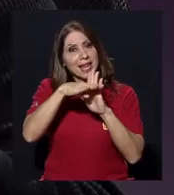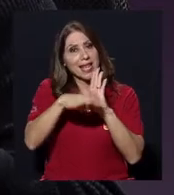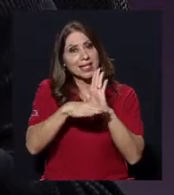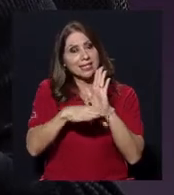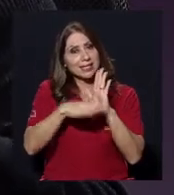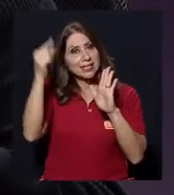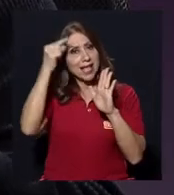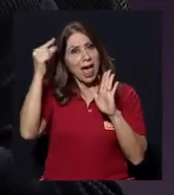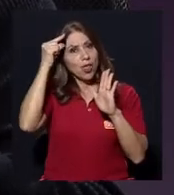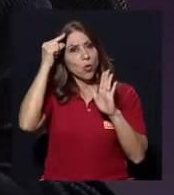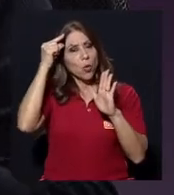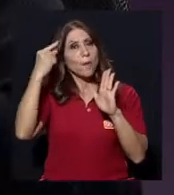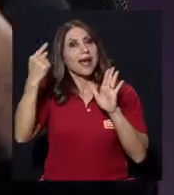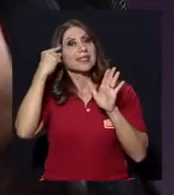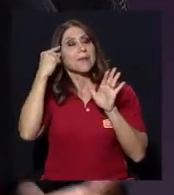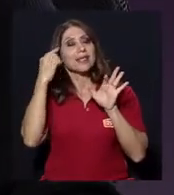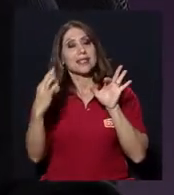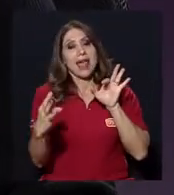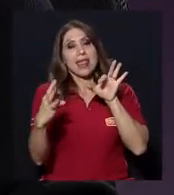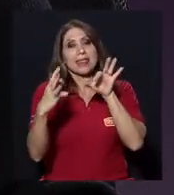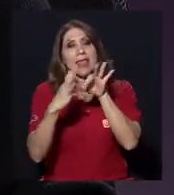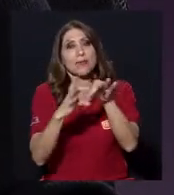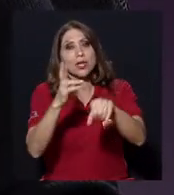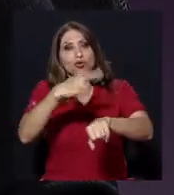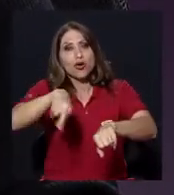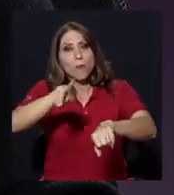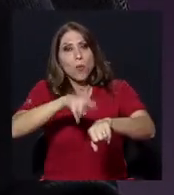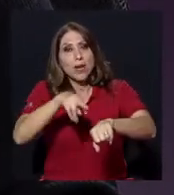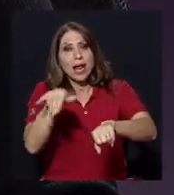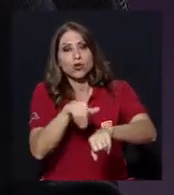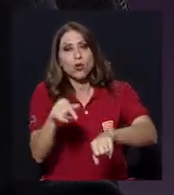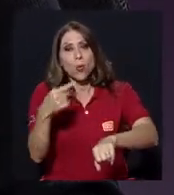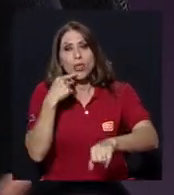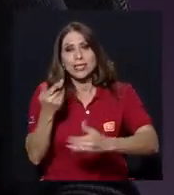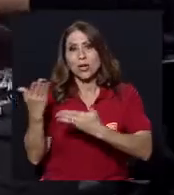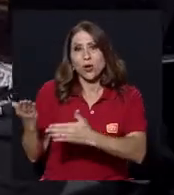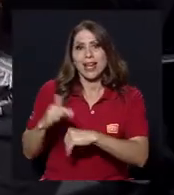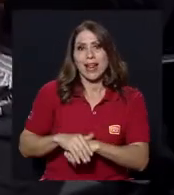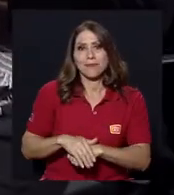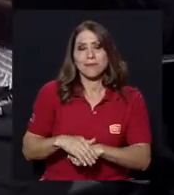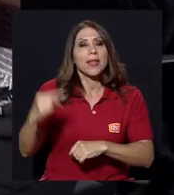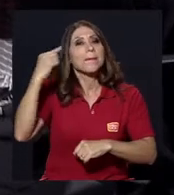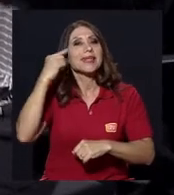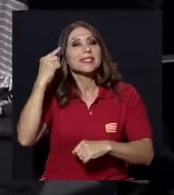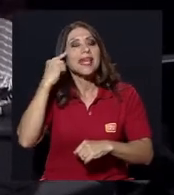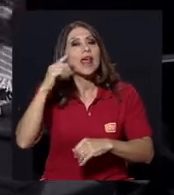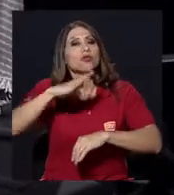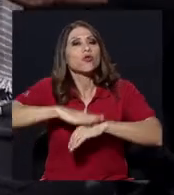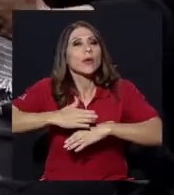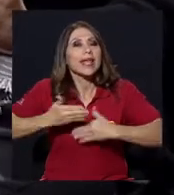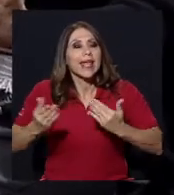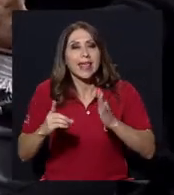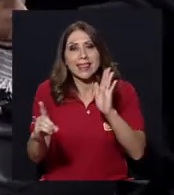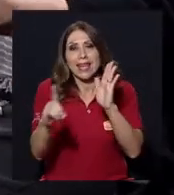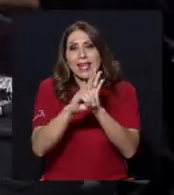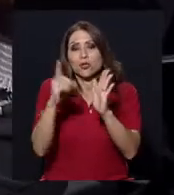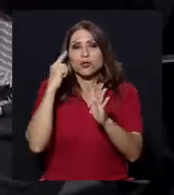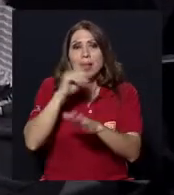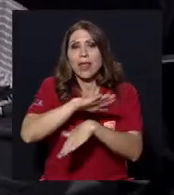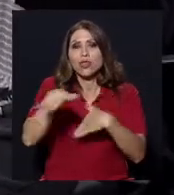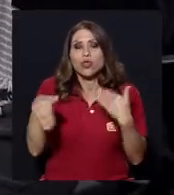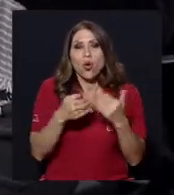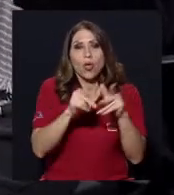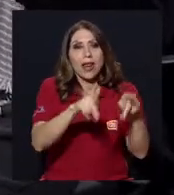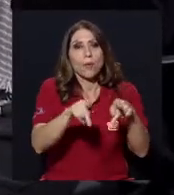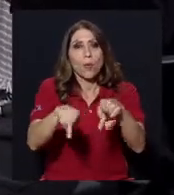a ser pensadas en términos republicanos, como dice Lorena, ¿verdad? Es decir, van a ser pensadas en términos de derechos para toda la población